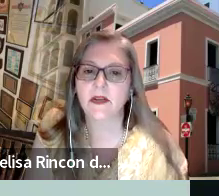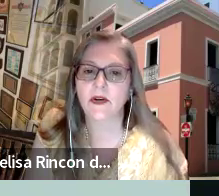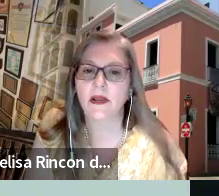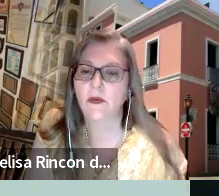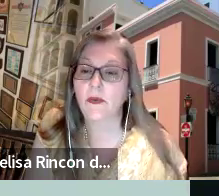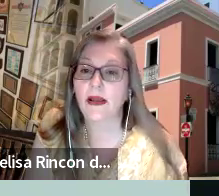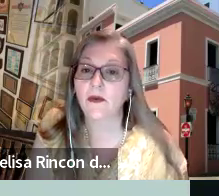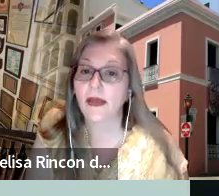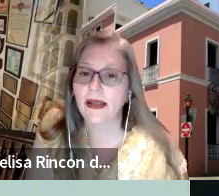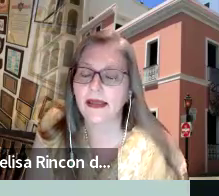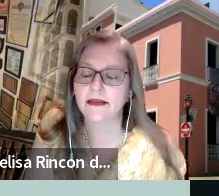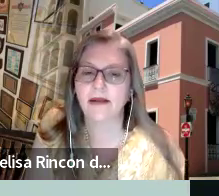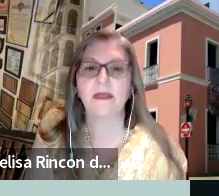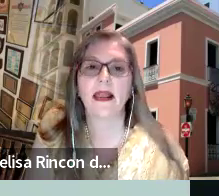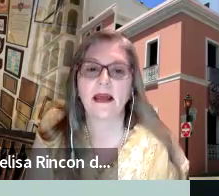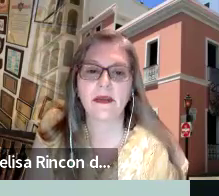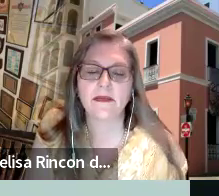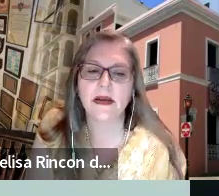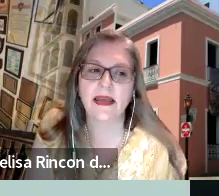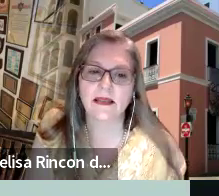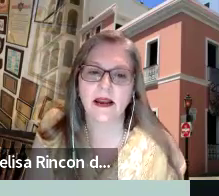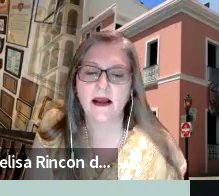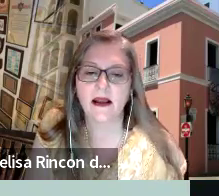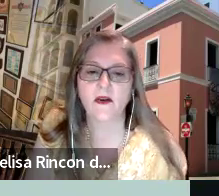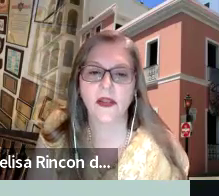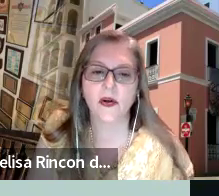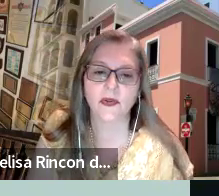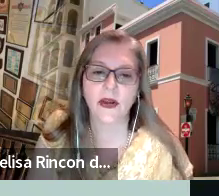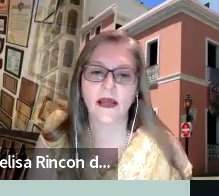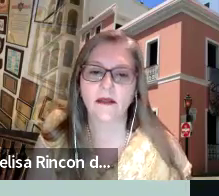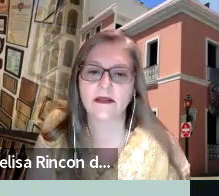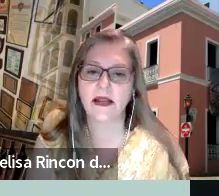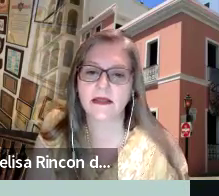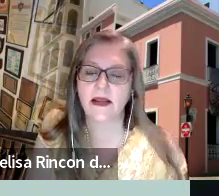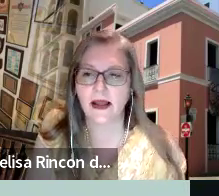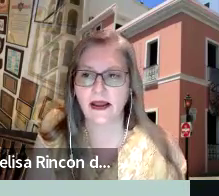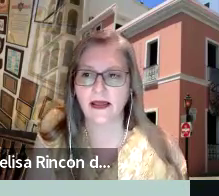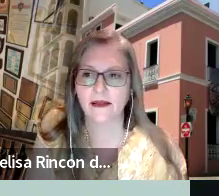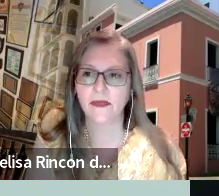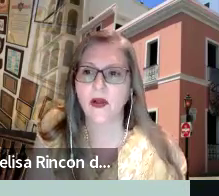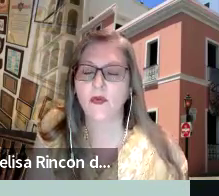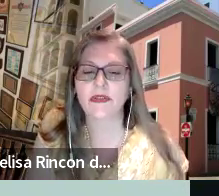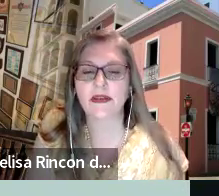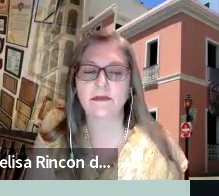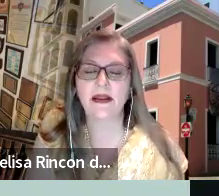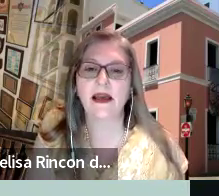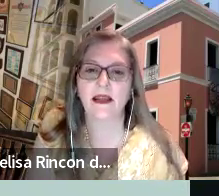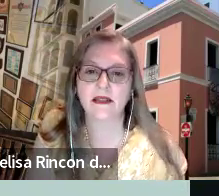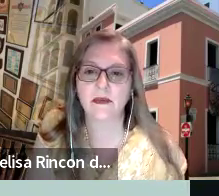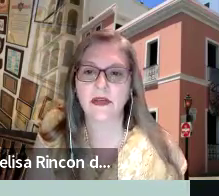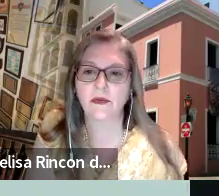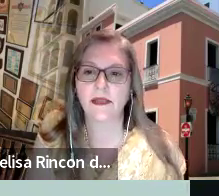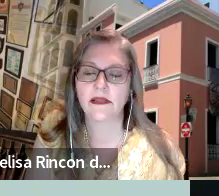exilio español republicano en la isla. La misma estará a cargo del doctor Aníbal Salazar Anglada. Como siempre,